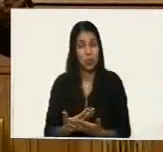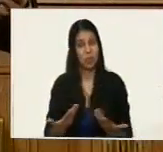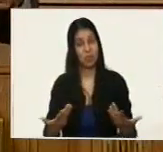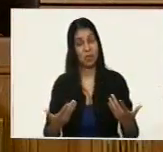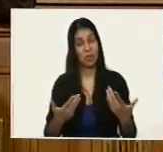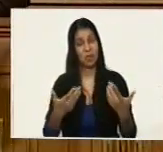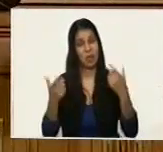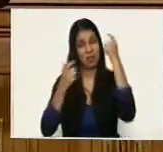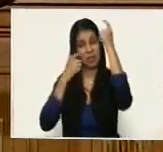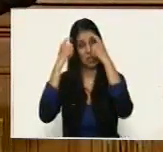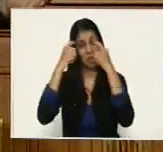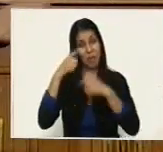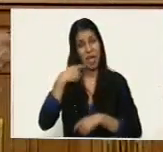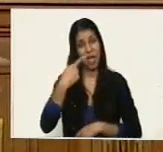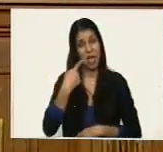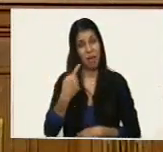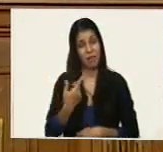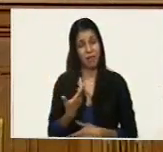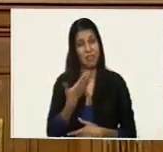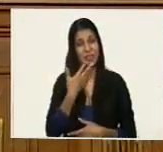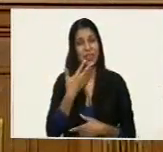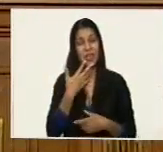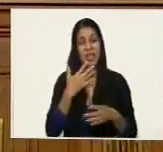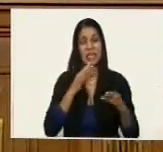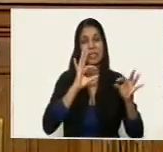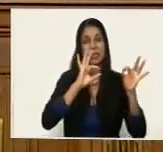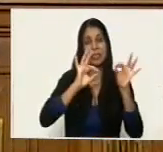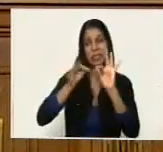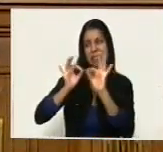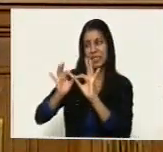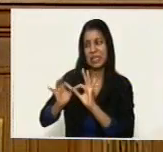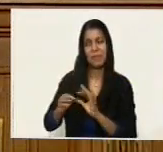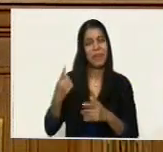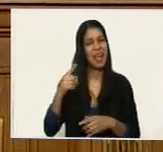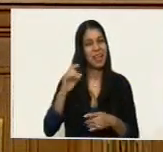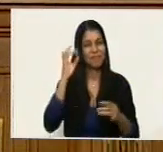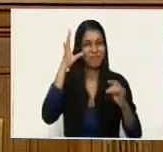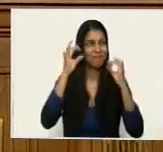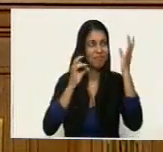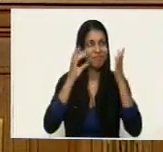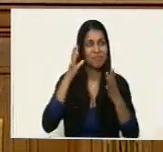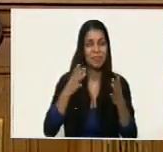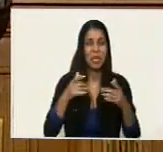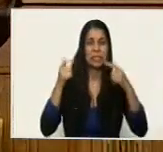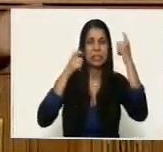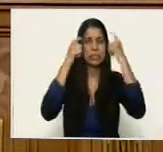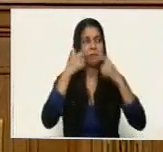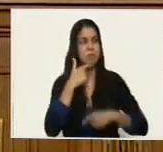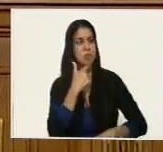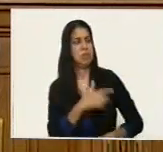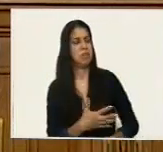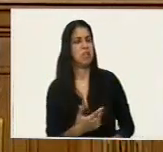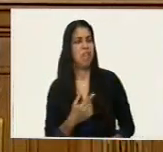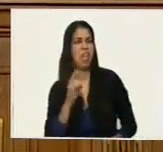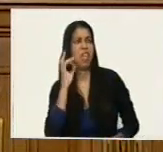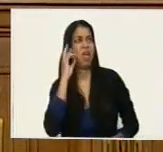como ahora Chávez tiene muchos intérpretes de su pensamiento, dice, no, que Chávez lo que quiso decir fue